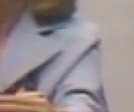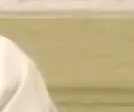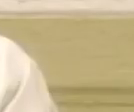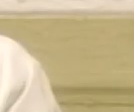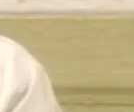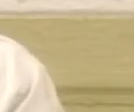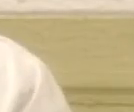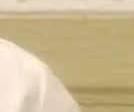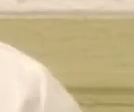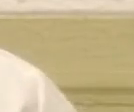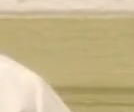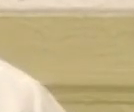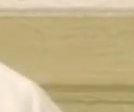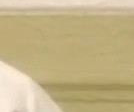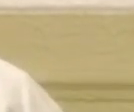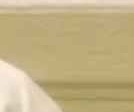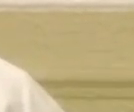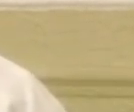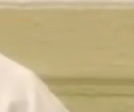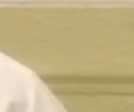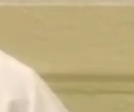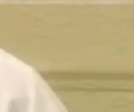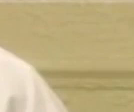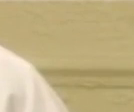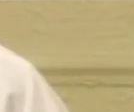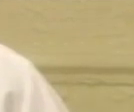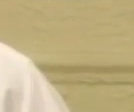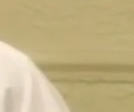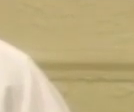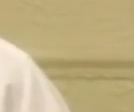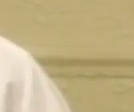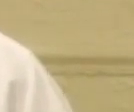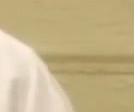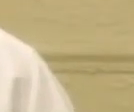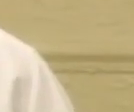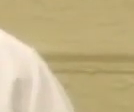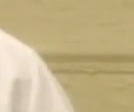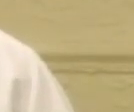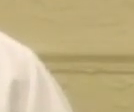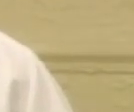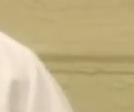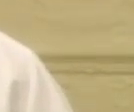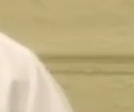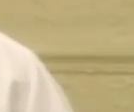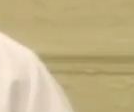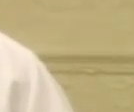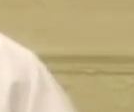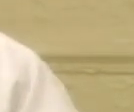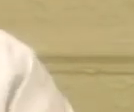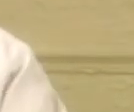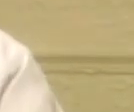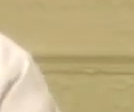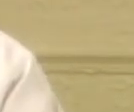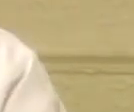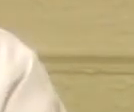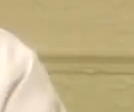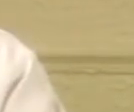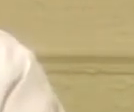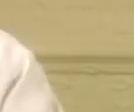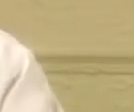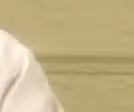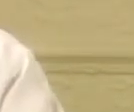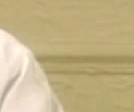Y en vivo y directo estábamos transmitiendo y escuchábamos propuestas. Mira. Doctor Mario Parra. Tremenda camisa, ¿vale? Muchas